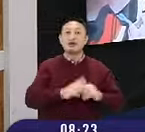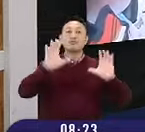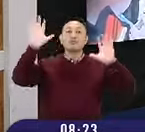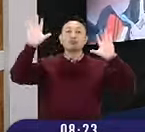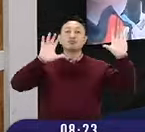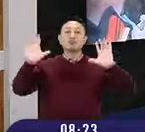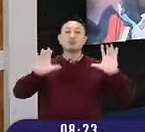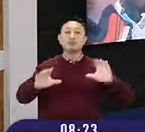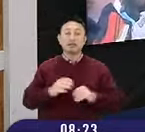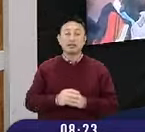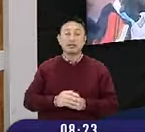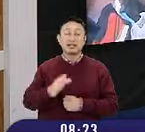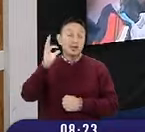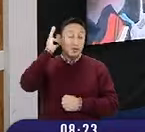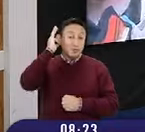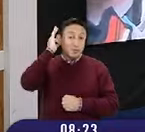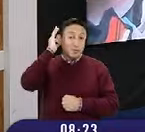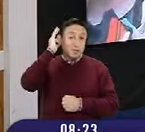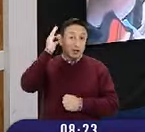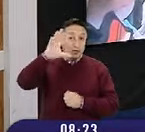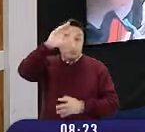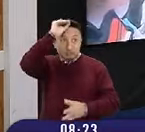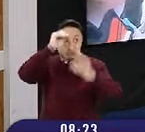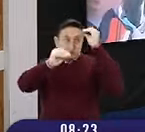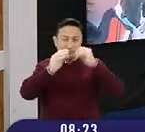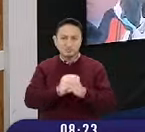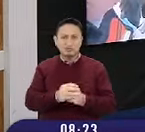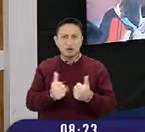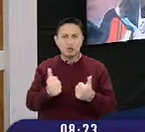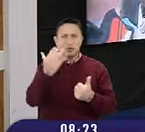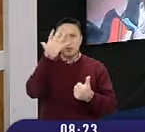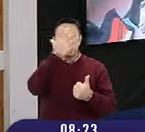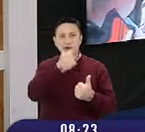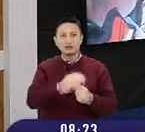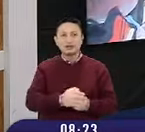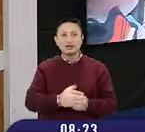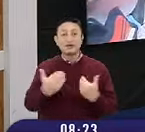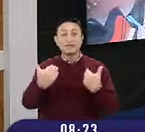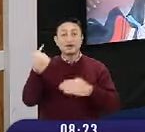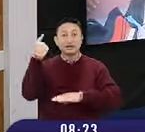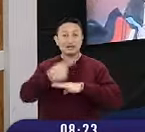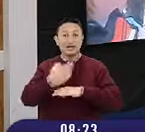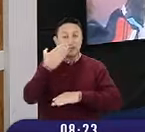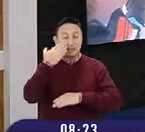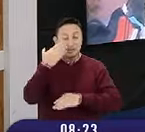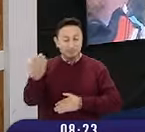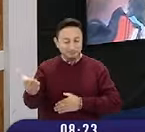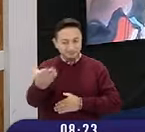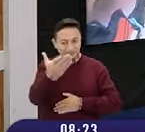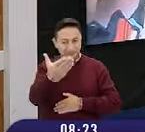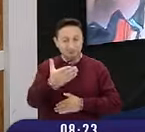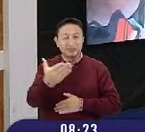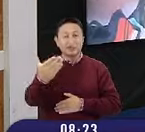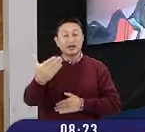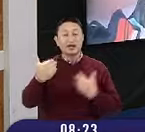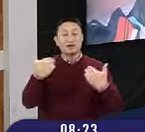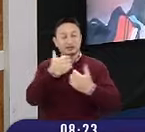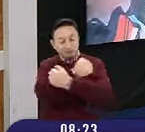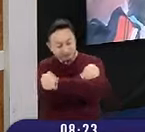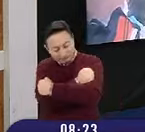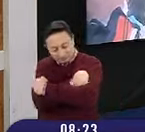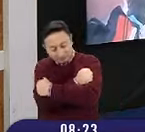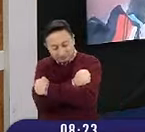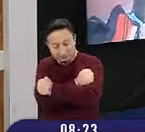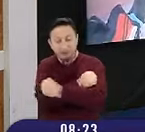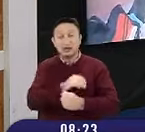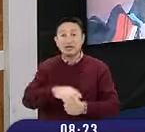Emprendedoras por el Día de la Madre. Qué bonito también eso. Feliz día a todas las mamis, Así que prisa a ti también, a darte un abrazo. Que